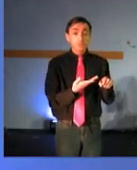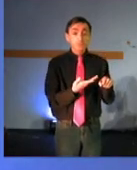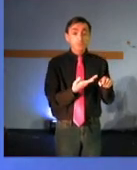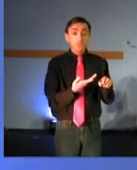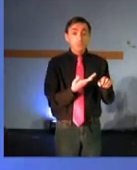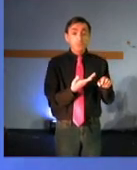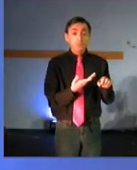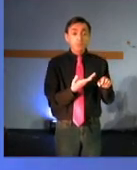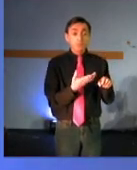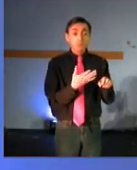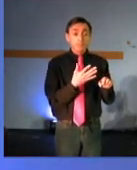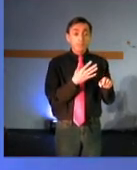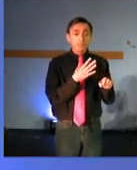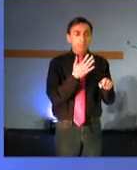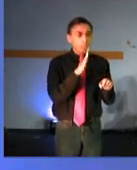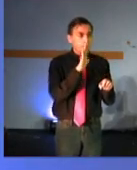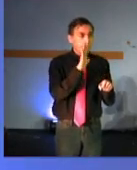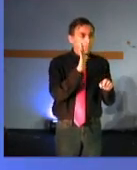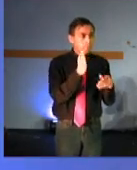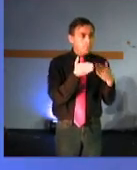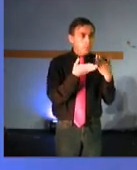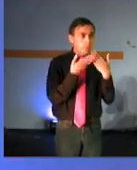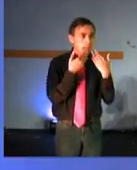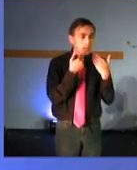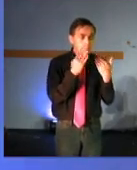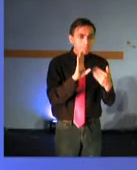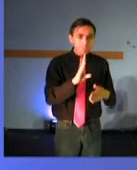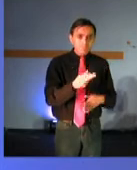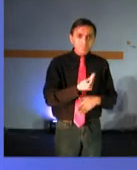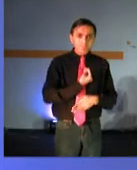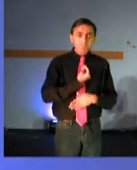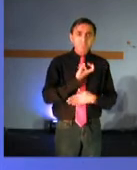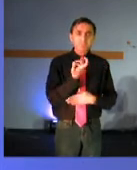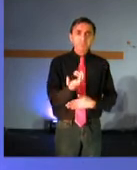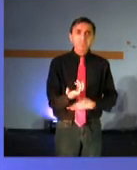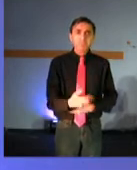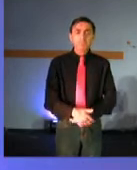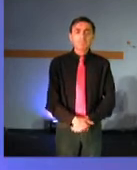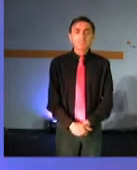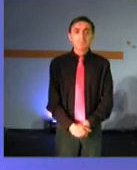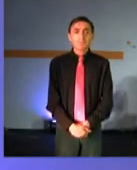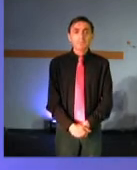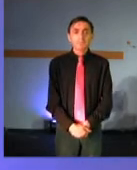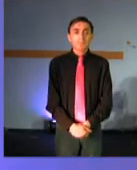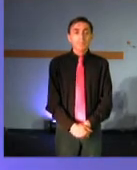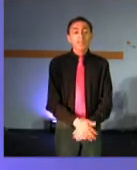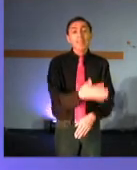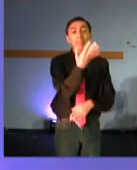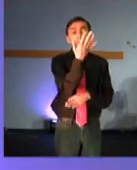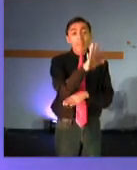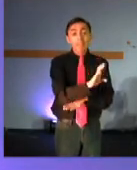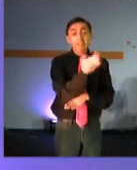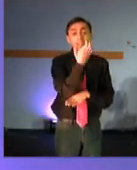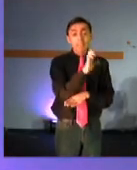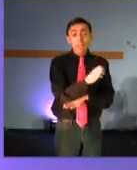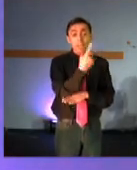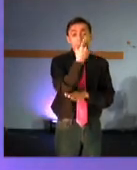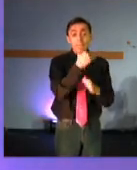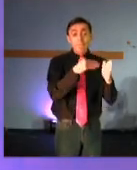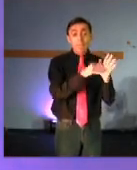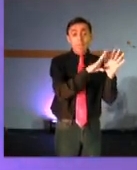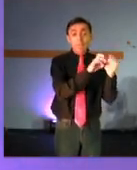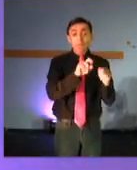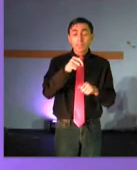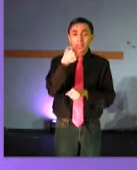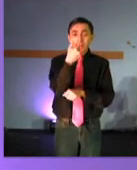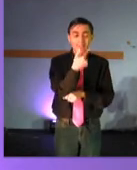forma inclaudicable contra la dictadura de Somoza. Y el 10 de enero de 1978